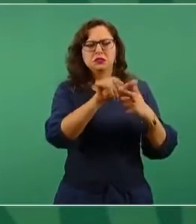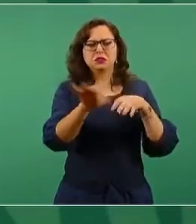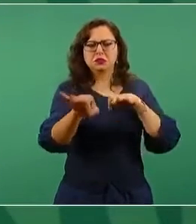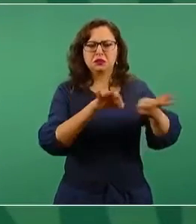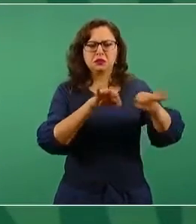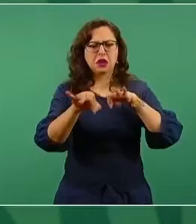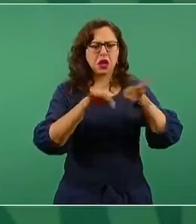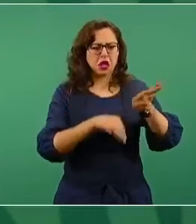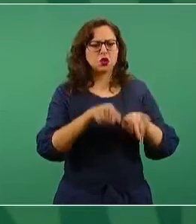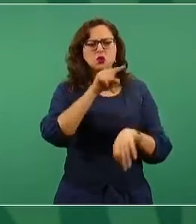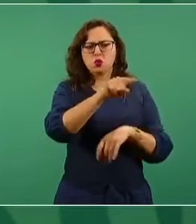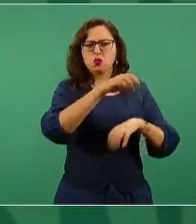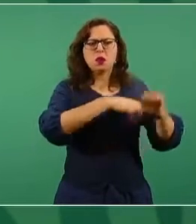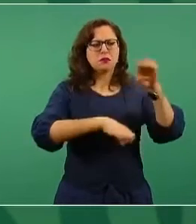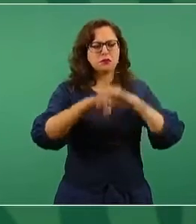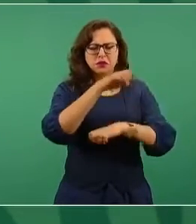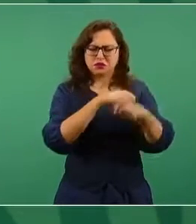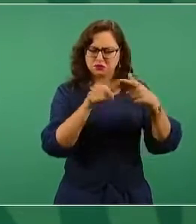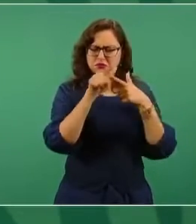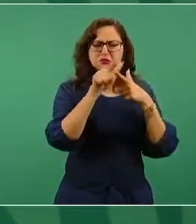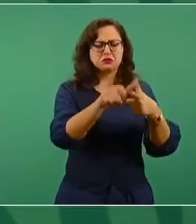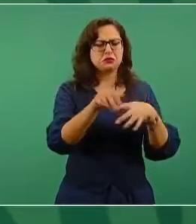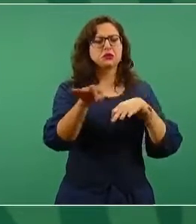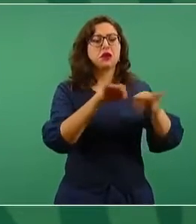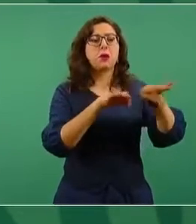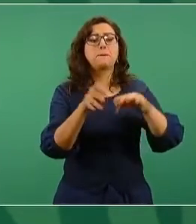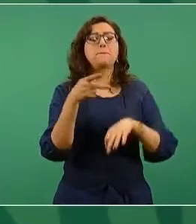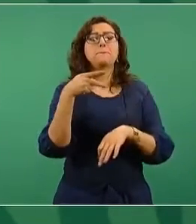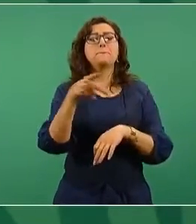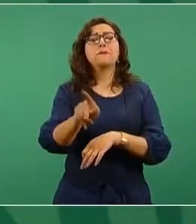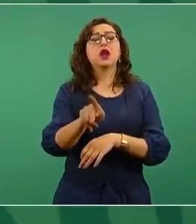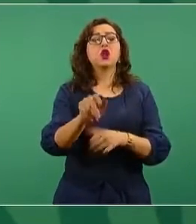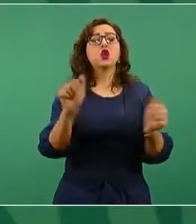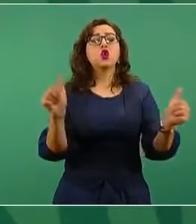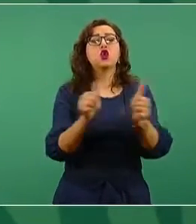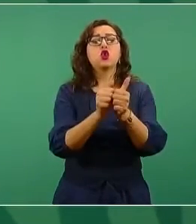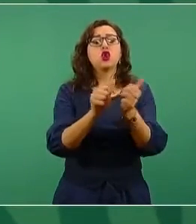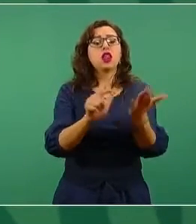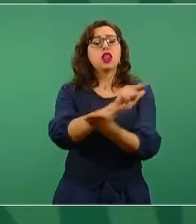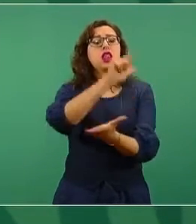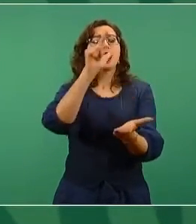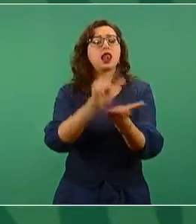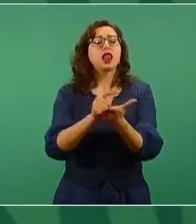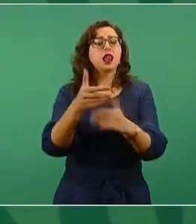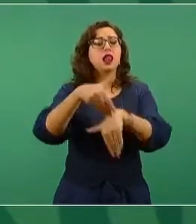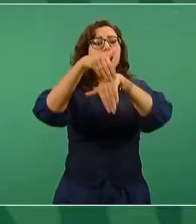en condiciones de justicia, de legalidad.